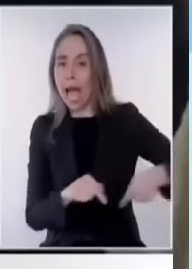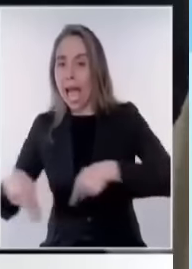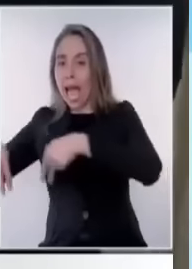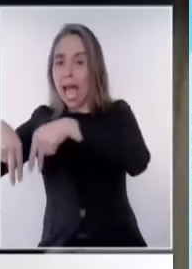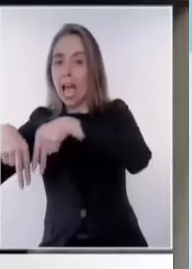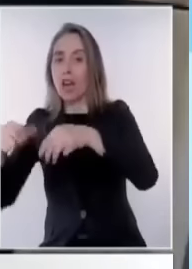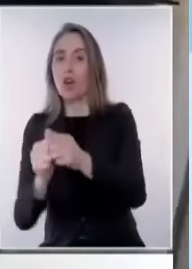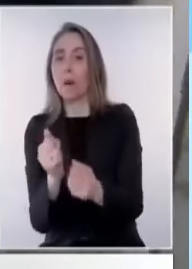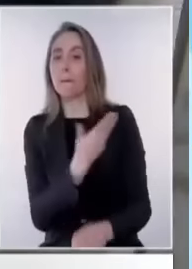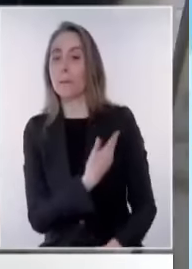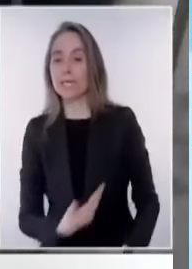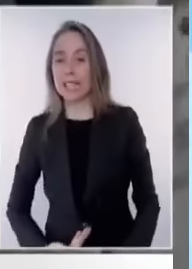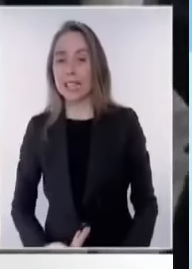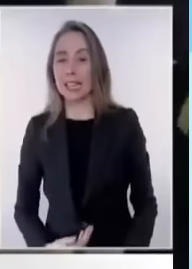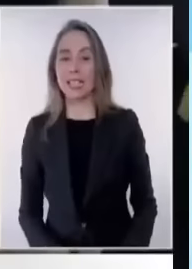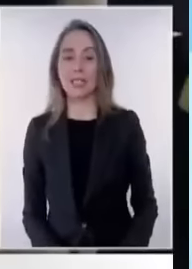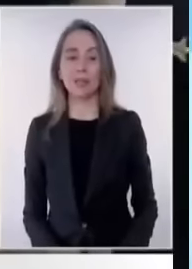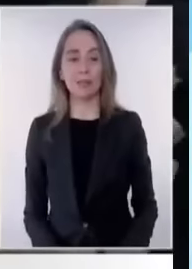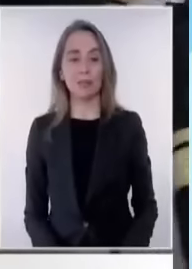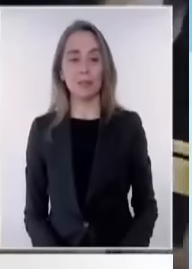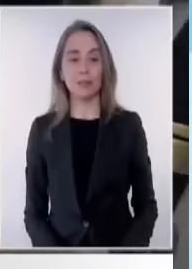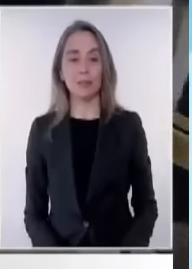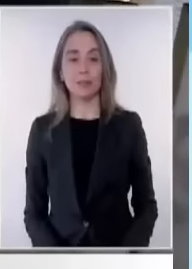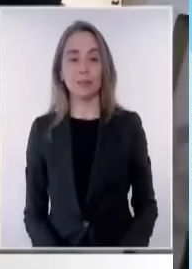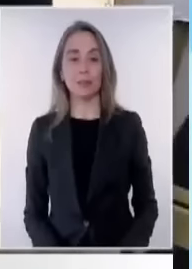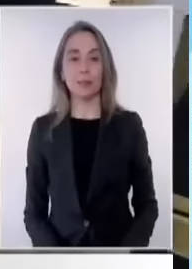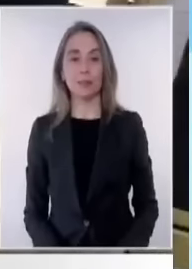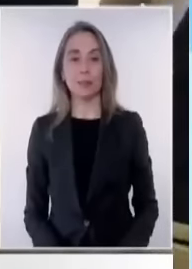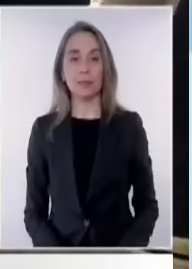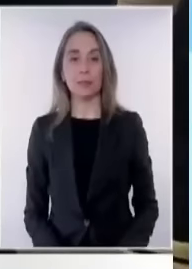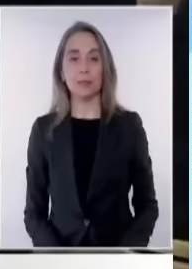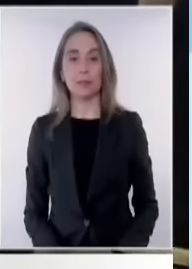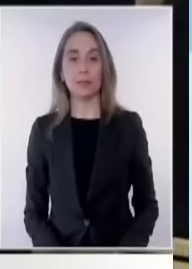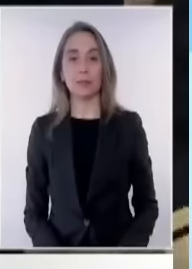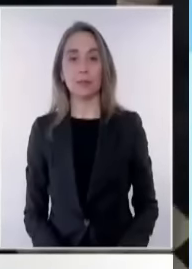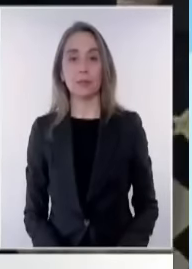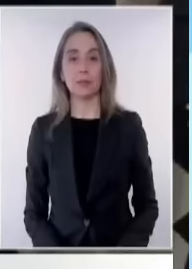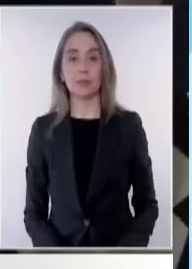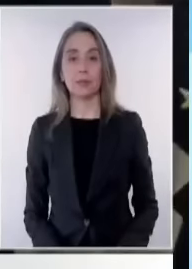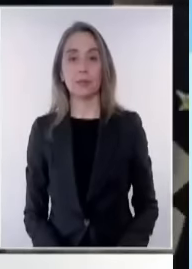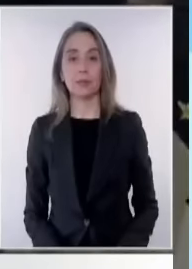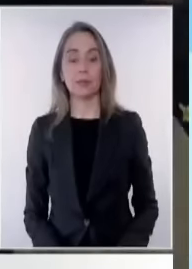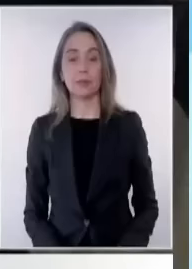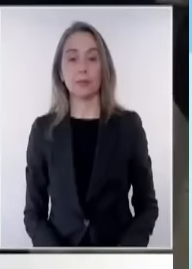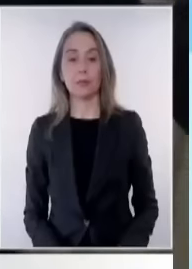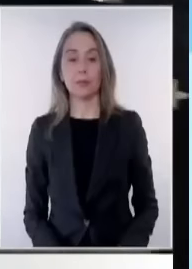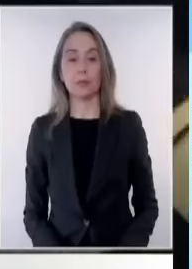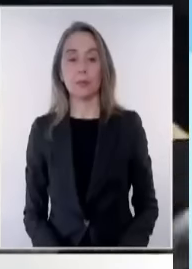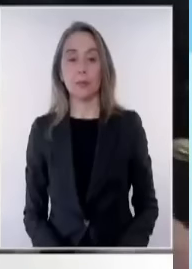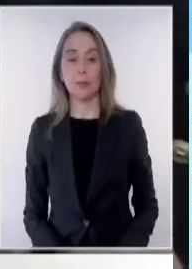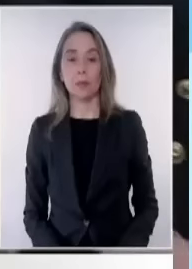No sé si turistas podrán entrar ahí, ¿sí? O pasar por alguien del colegio.